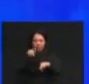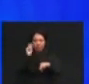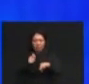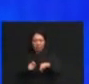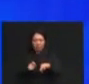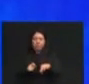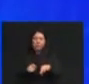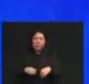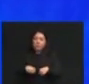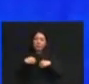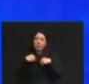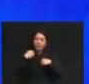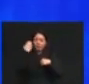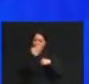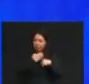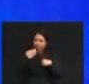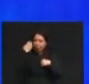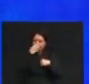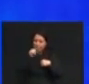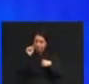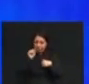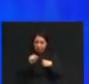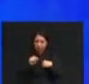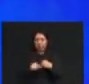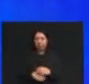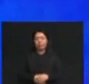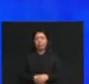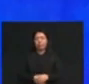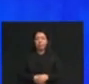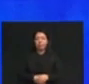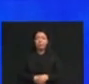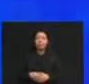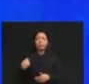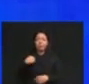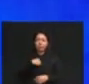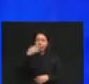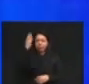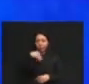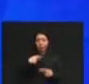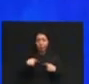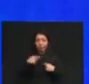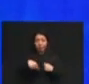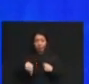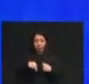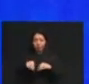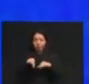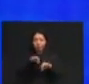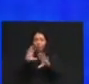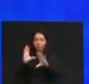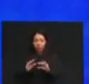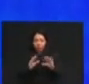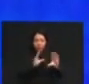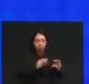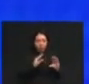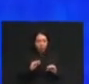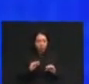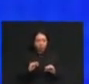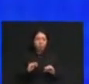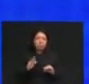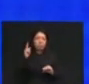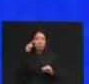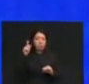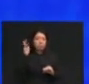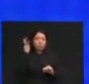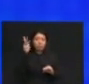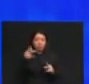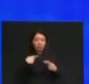estamos convencidos que brindar oportunidades laborales genera la autonomía necesaria para que las personas con discapacidad sean vistas